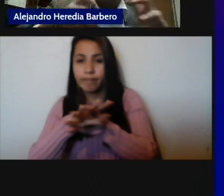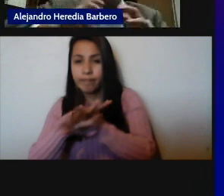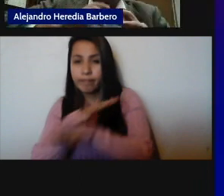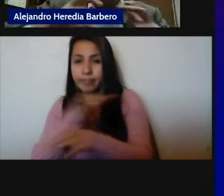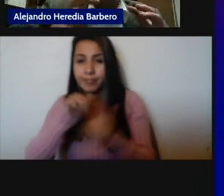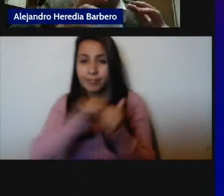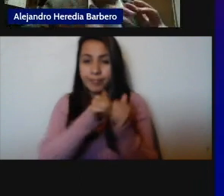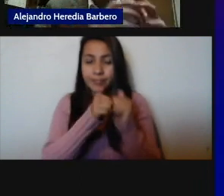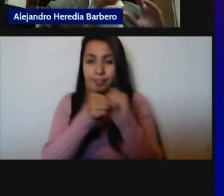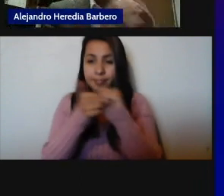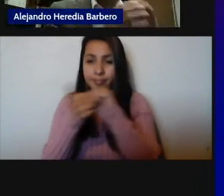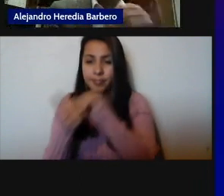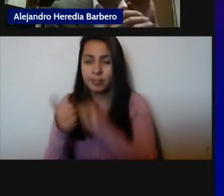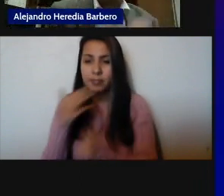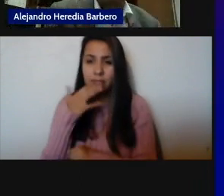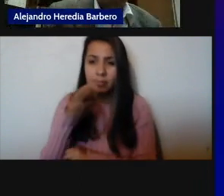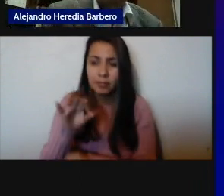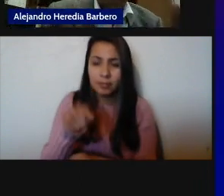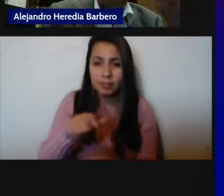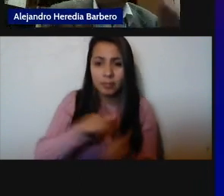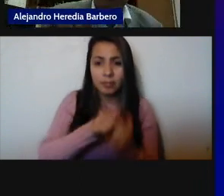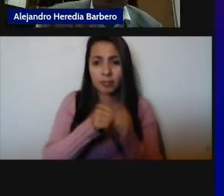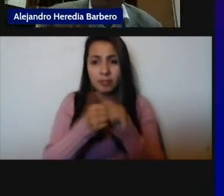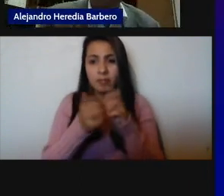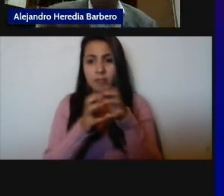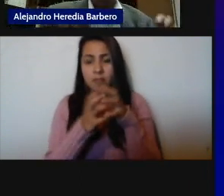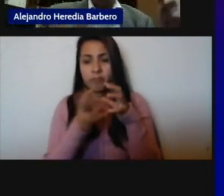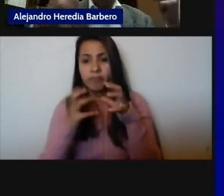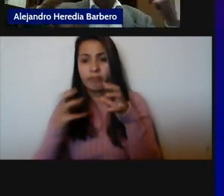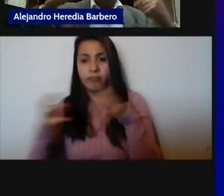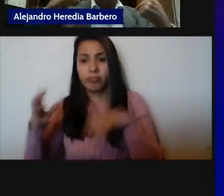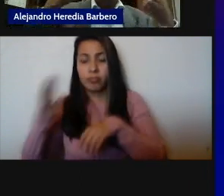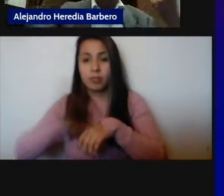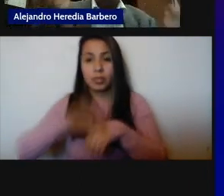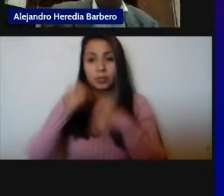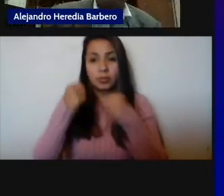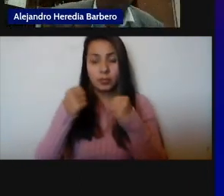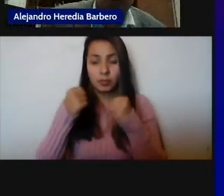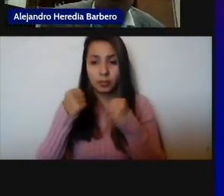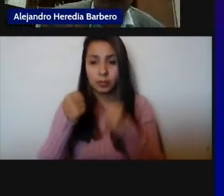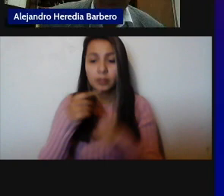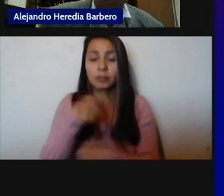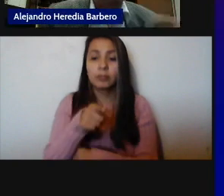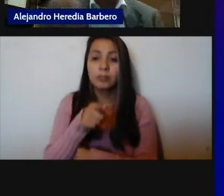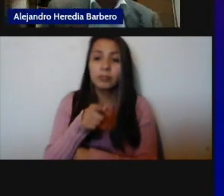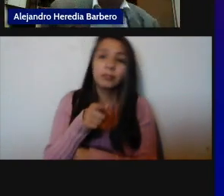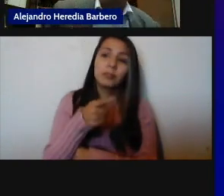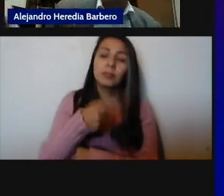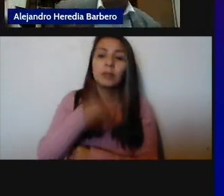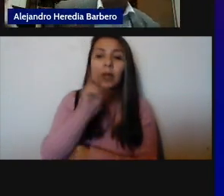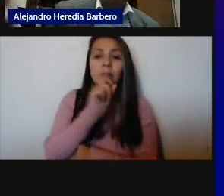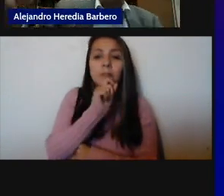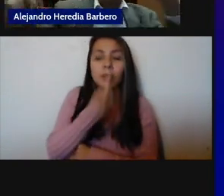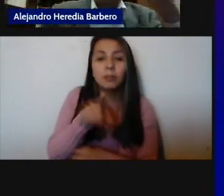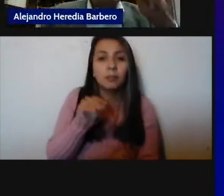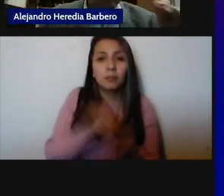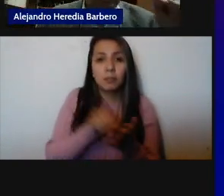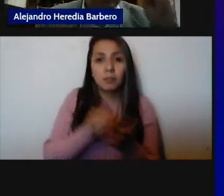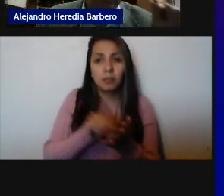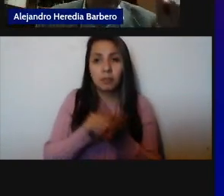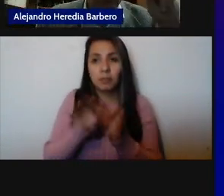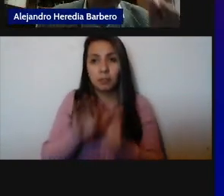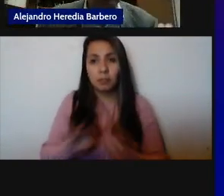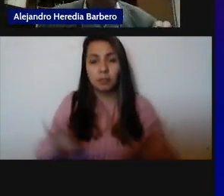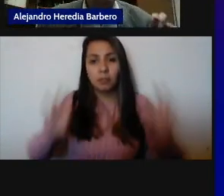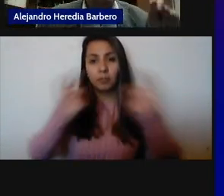la transformación de estos compuestos relativamente simples en estructuras más complicadas, por ejemplo, tubos, pero